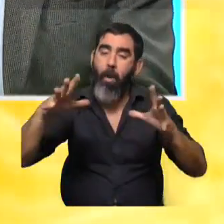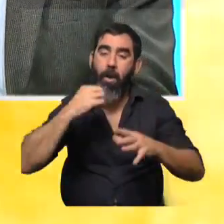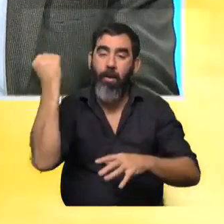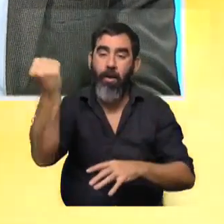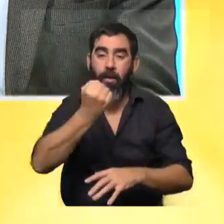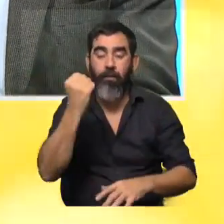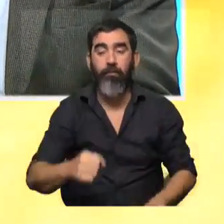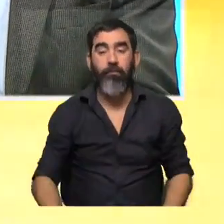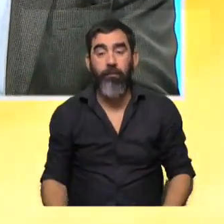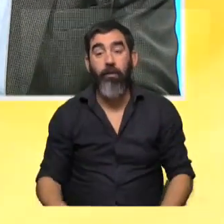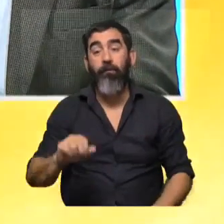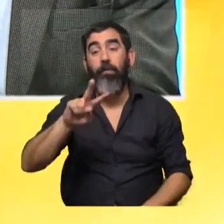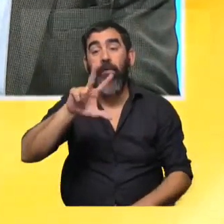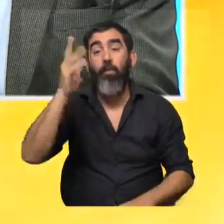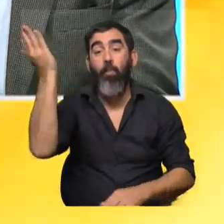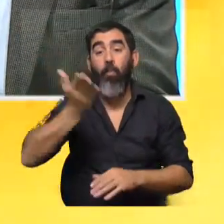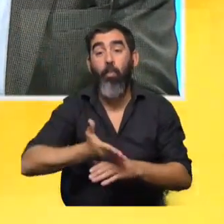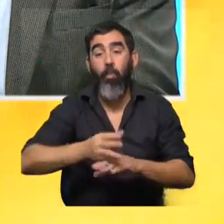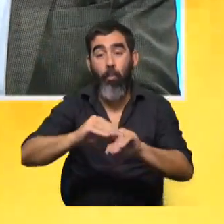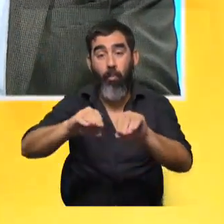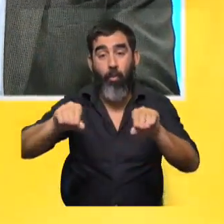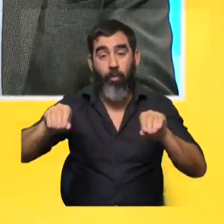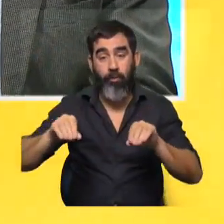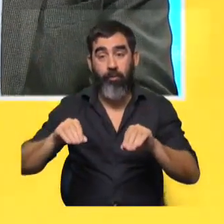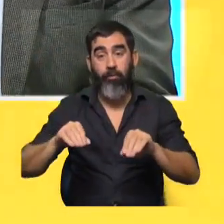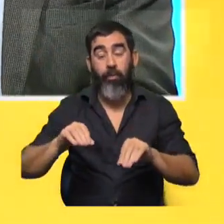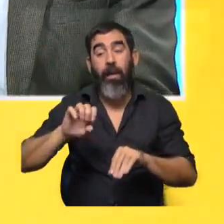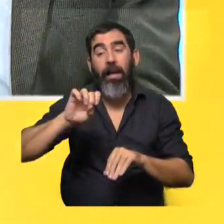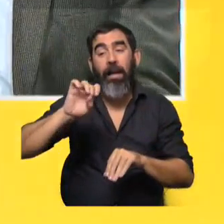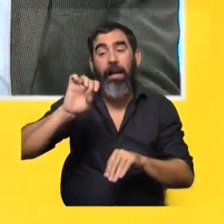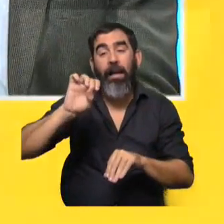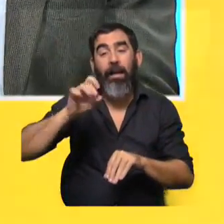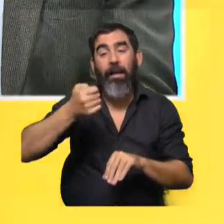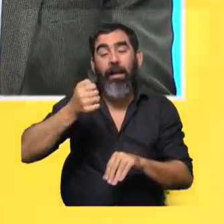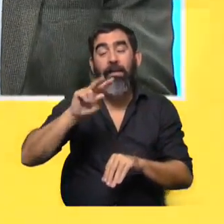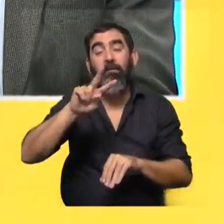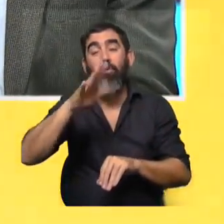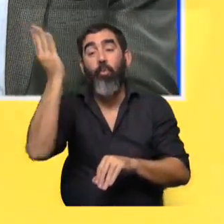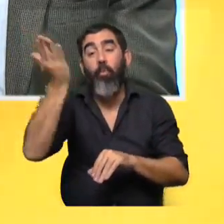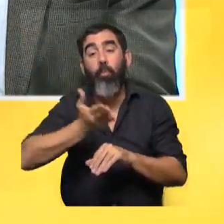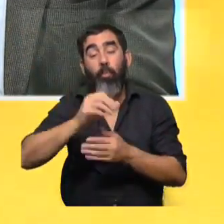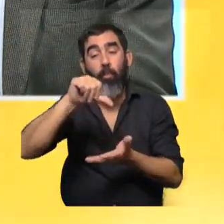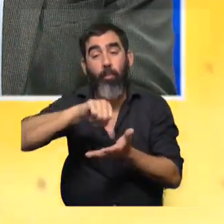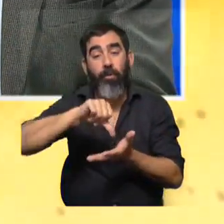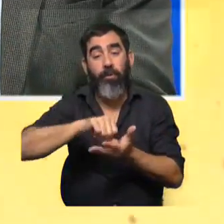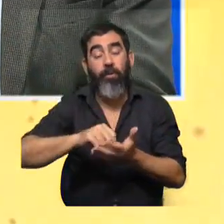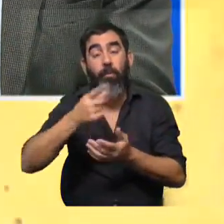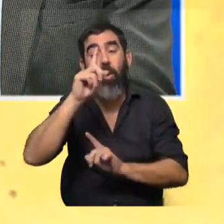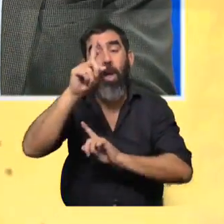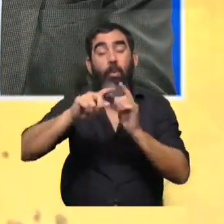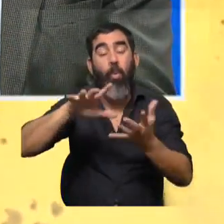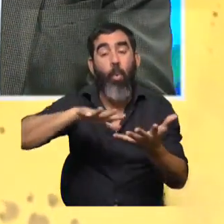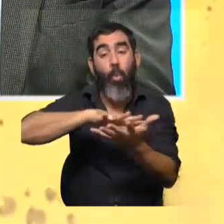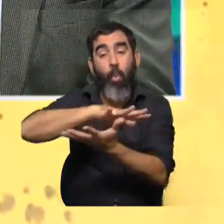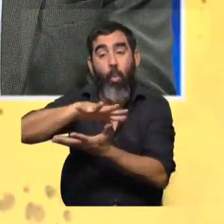importante, ocupa el 23% de nuestro territorio, casi una cuarta parte del país, que no es menor. Lo que pasa es que en algunos lugares el